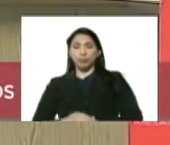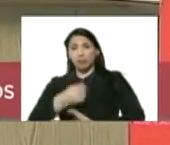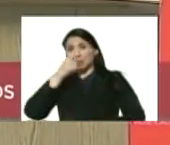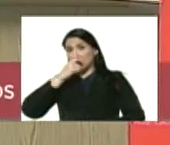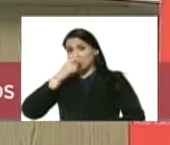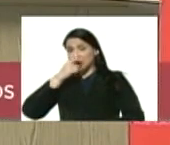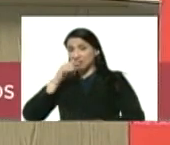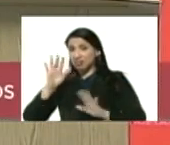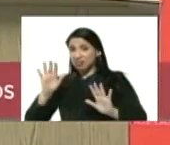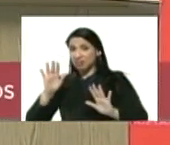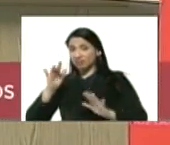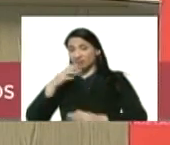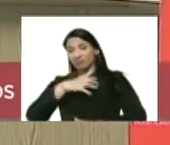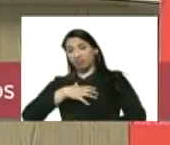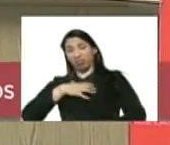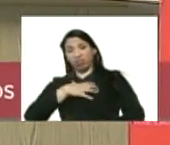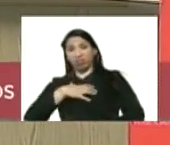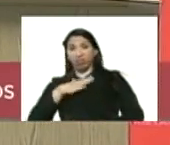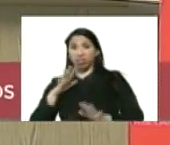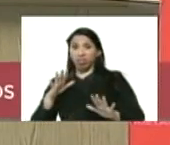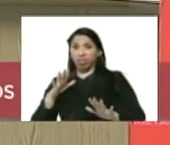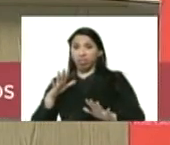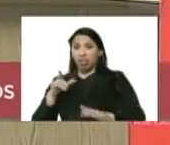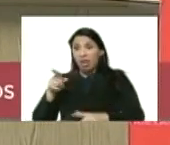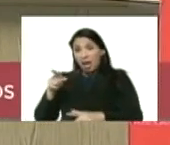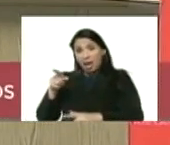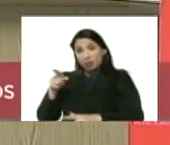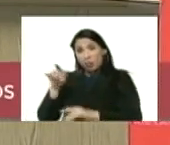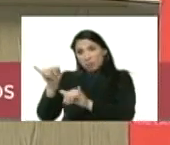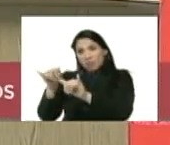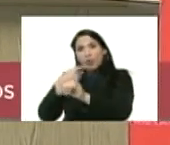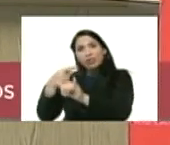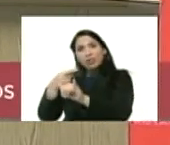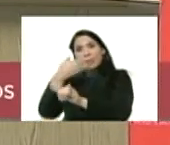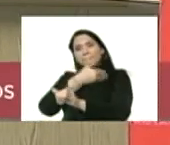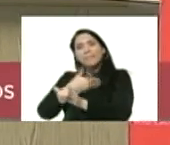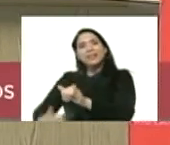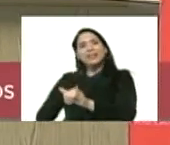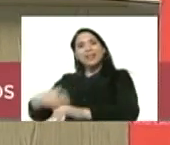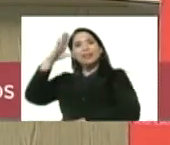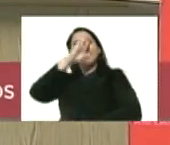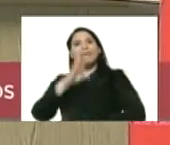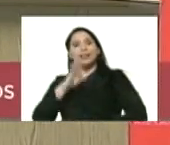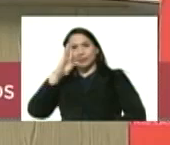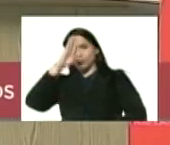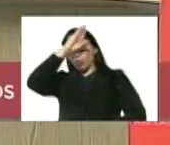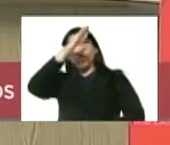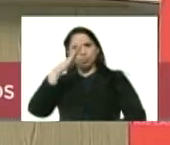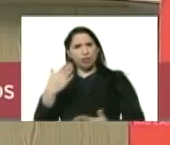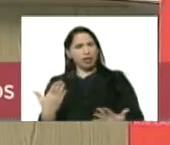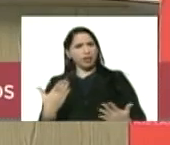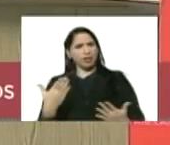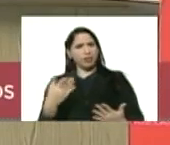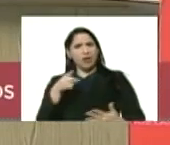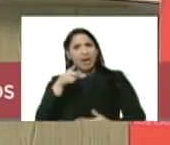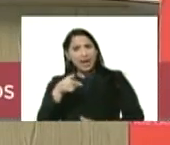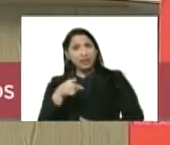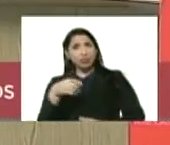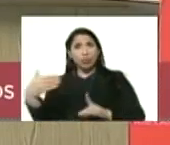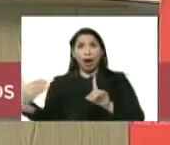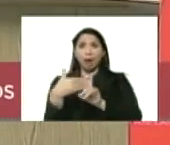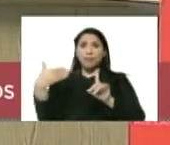Gripecinha, resfriadinho, eso es lo que opina el presidente de Brasil, y constituye una